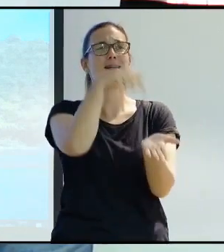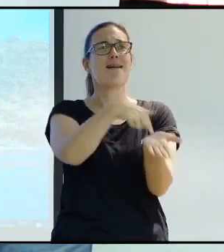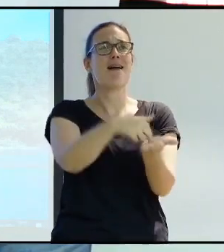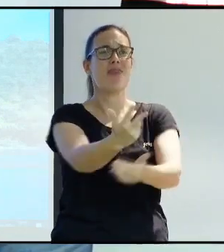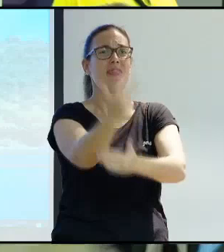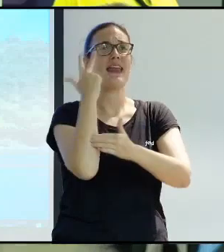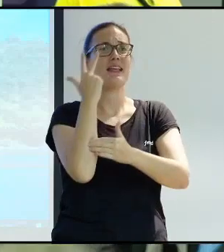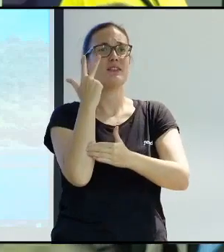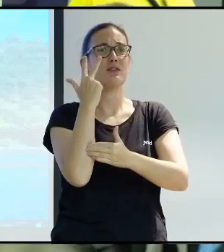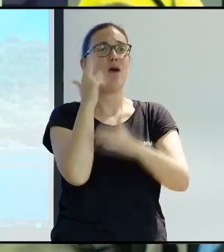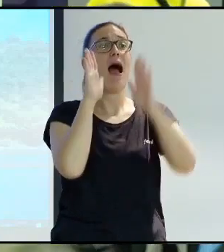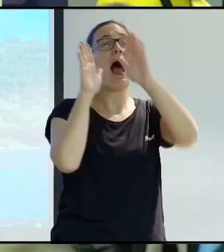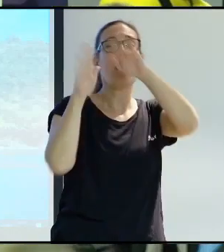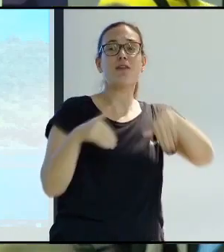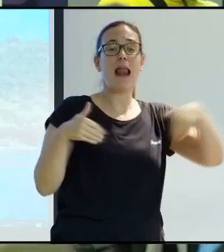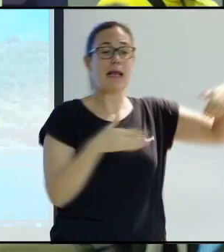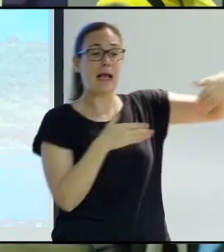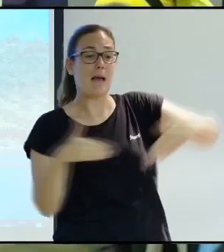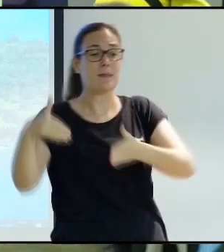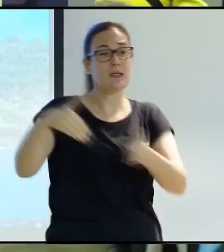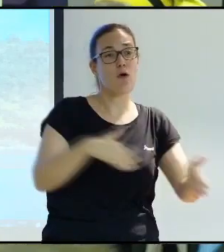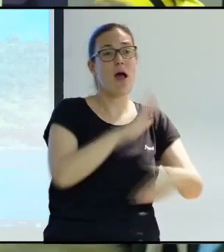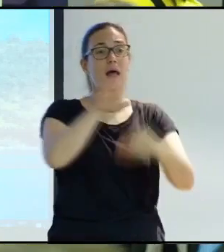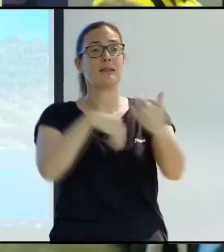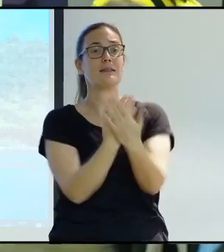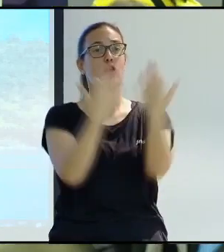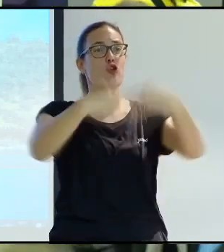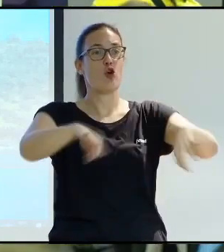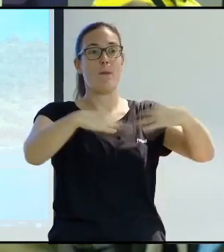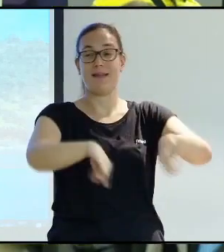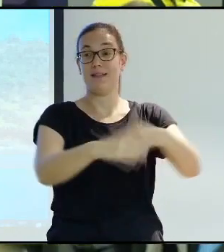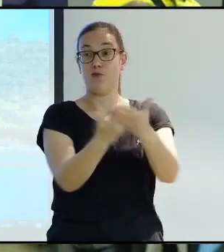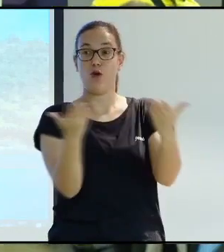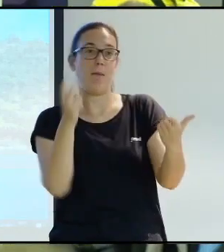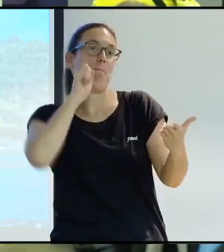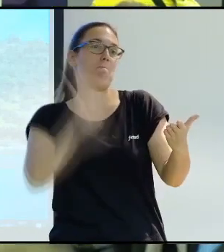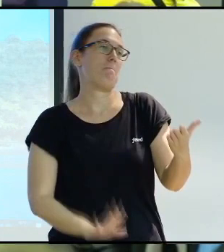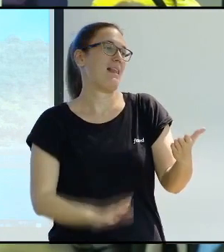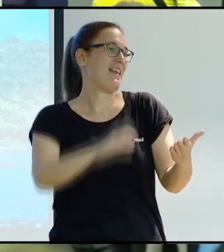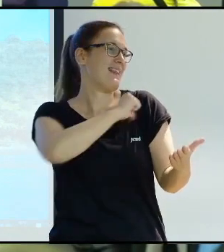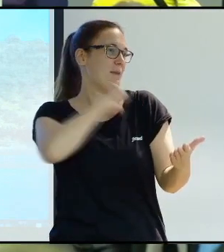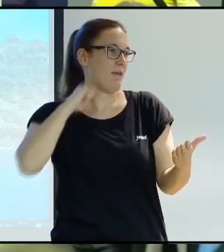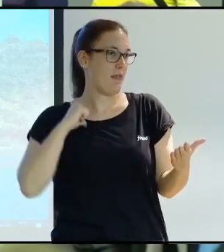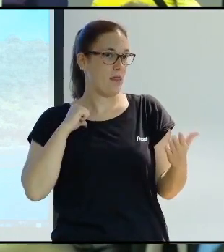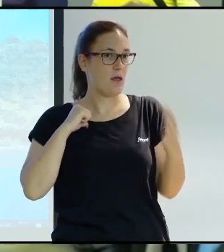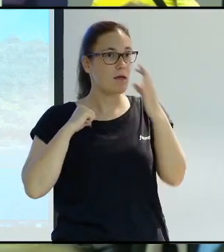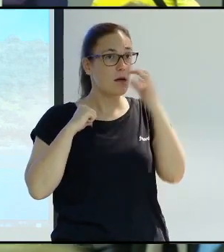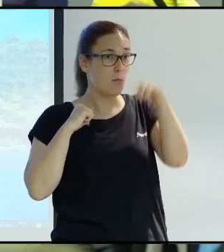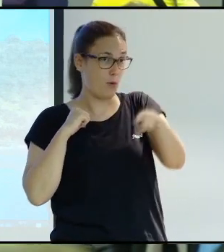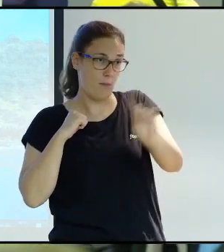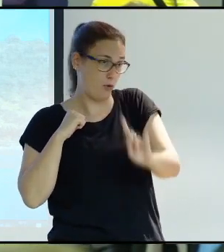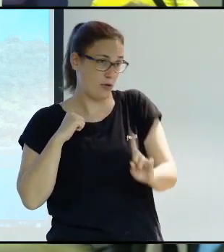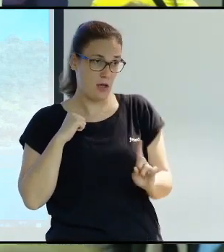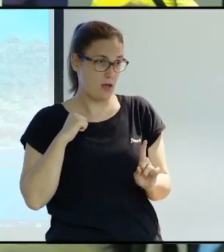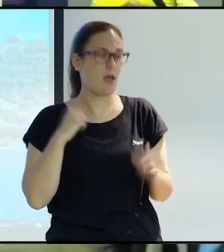la presunta independencia. Pero el problema no está ahí. Se ha hablado y hemos escrito